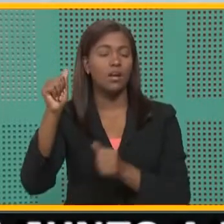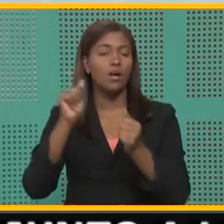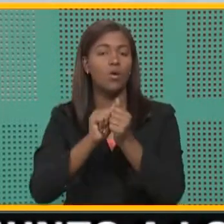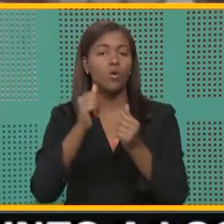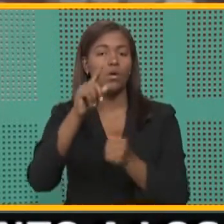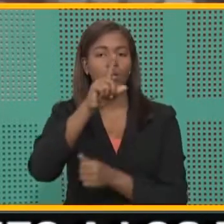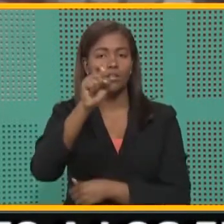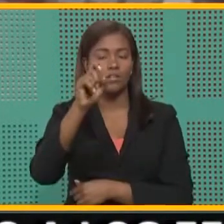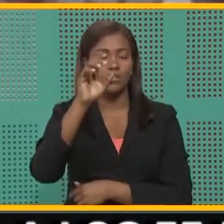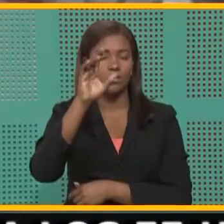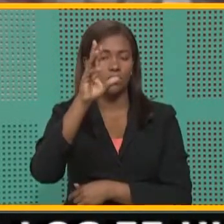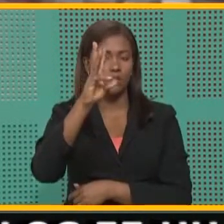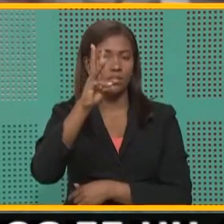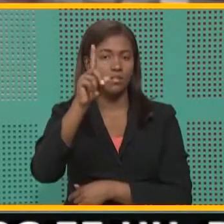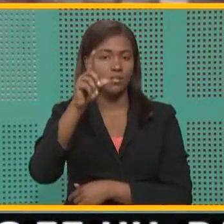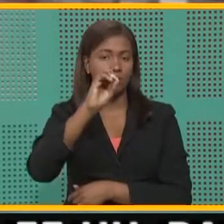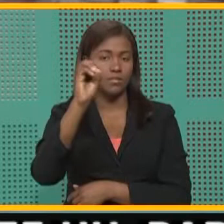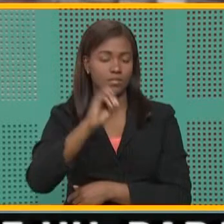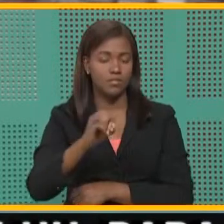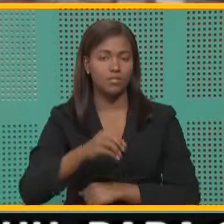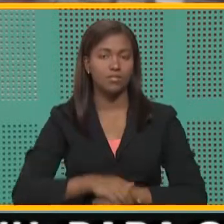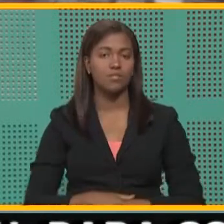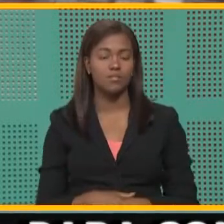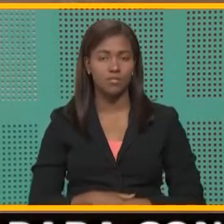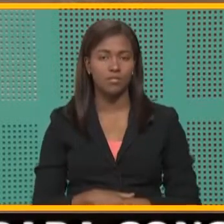de un 161%.